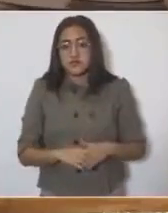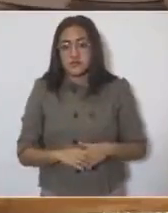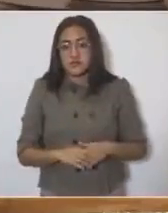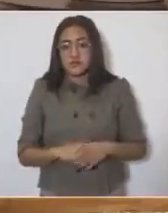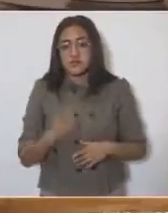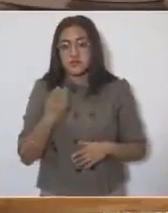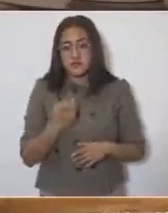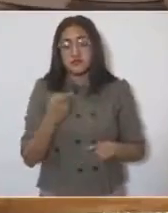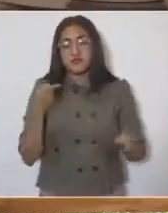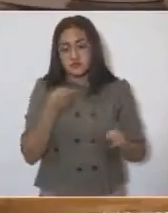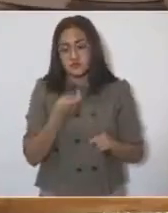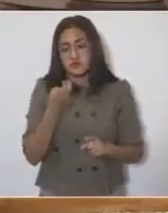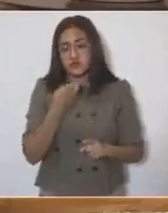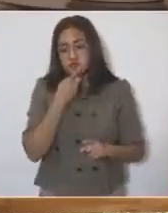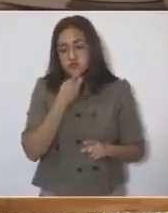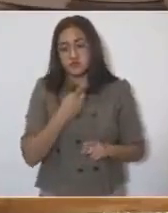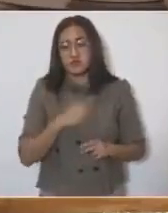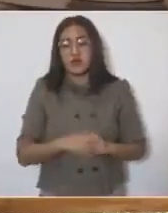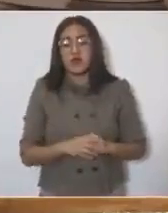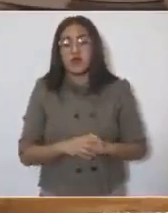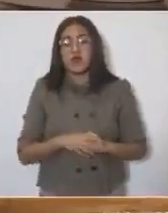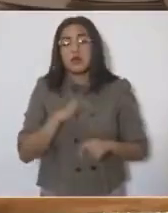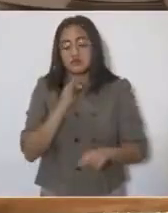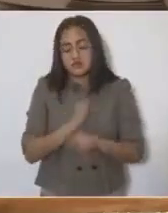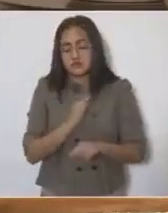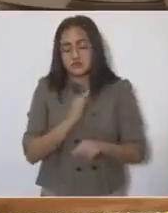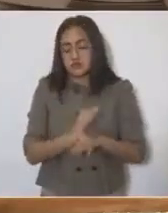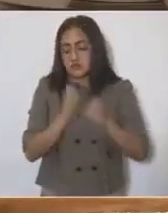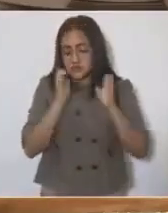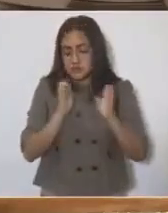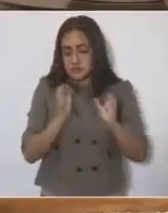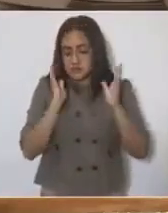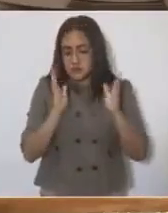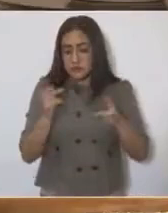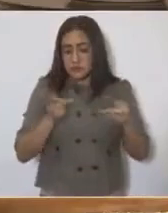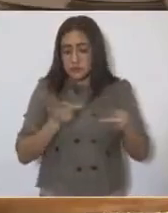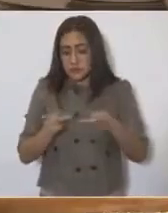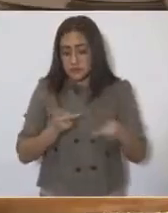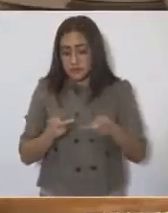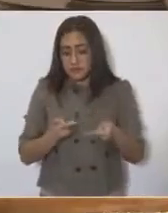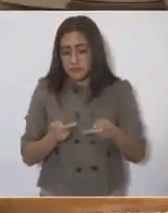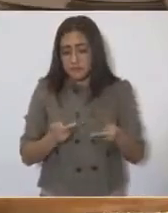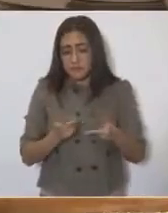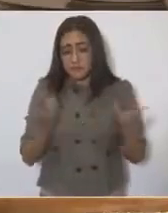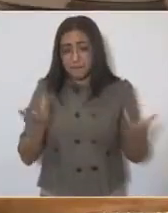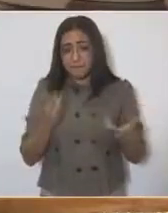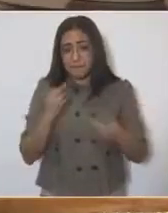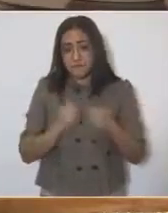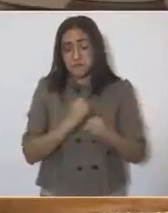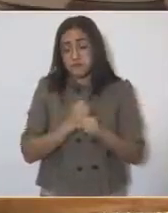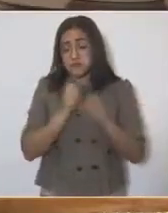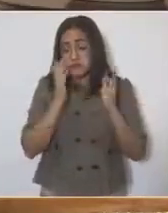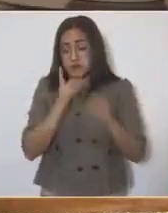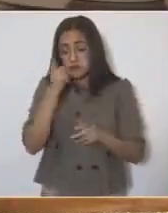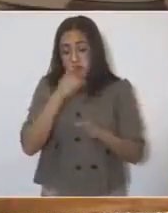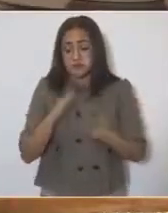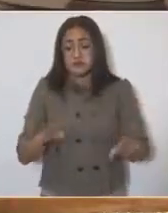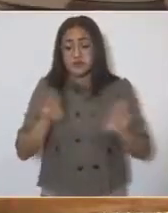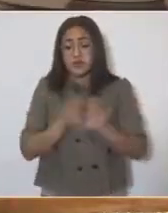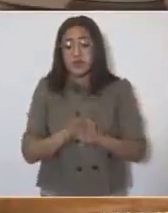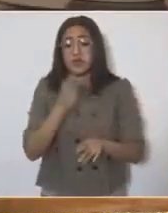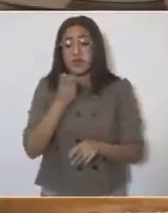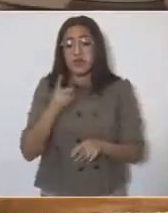Ese es el propósito vamos estamos haciendo planes bianuales ya para cerrar